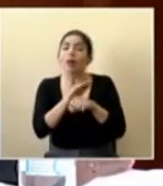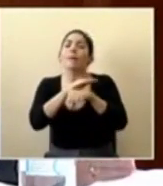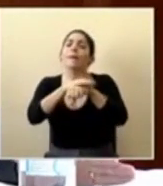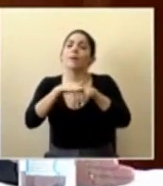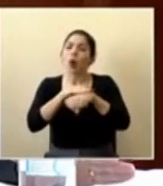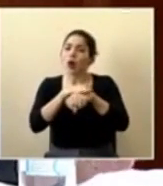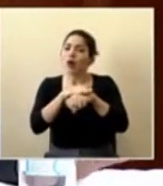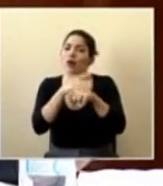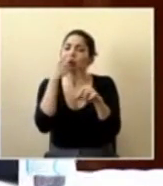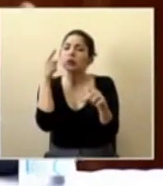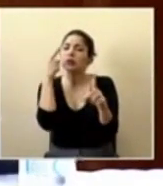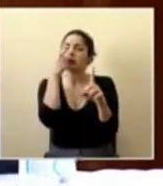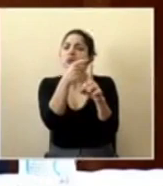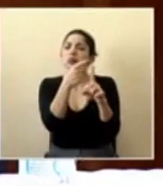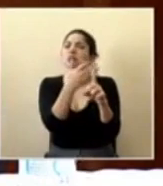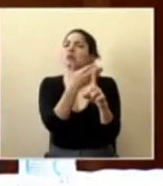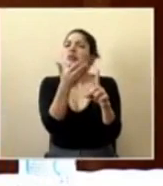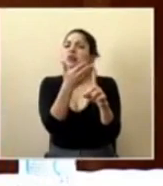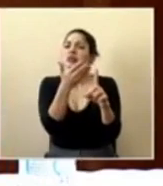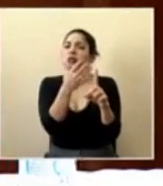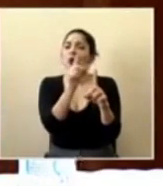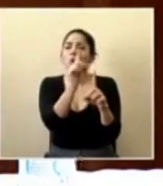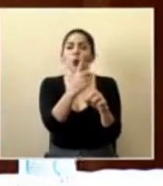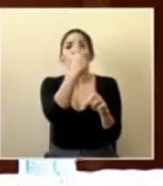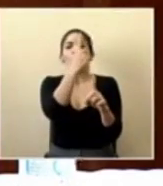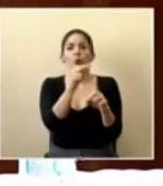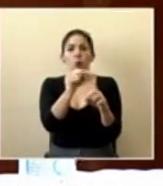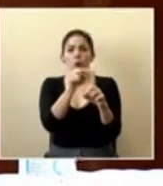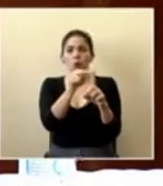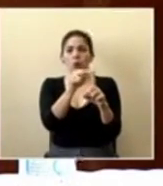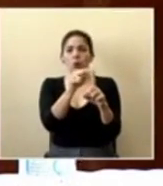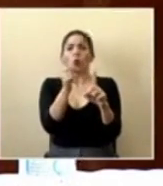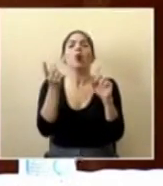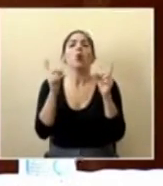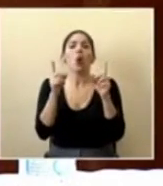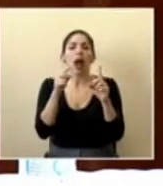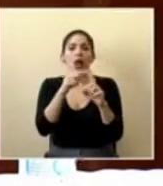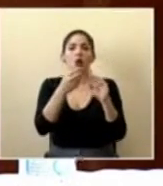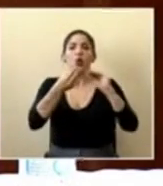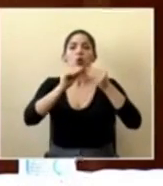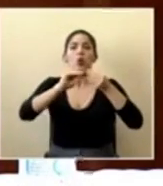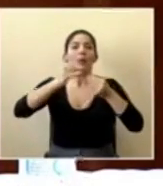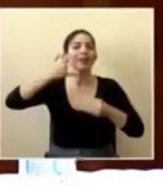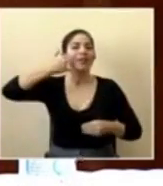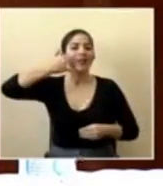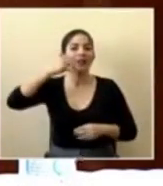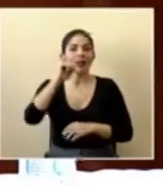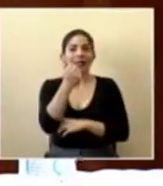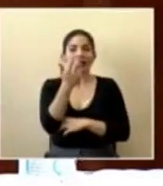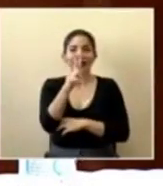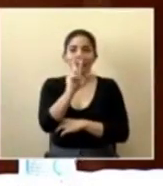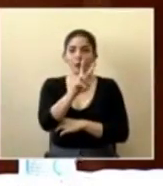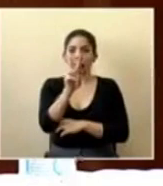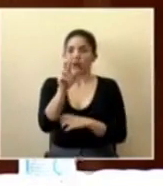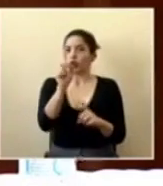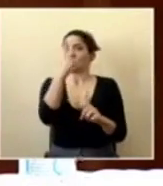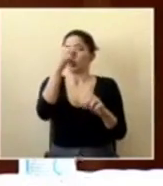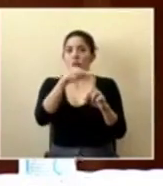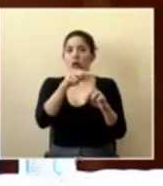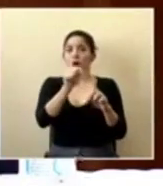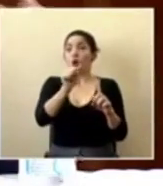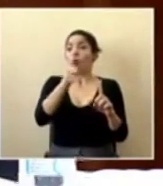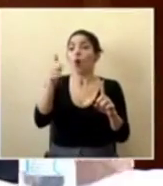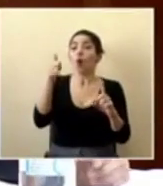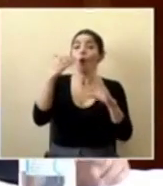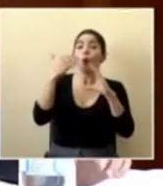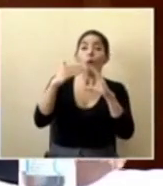favor háganlo a través de un único medio, que es el número telefónico 1322. Ya los demás